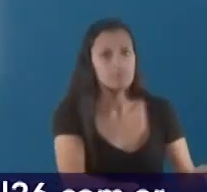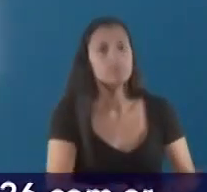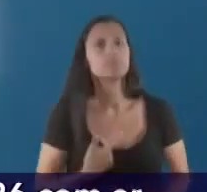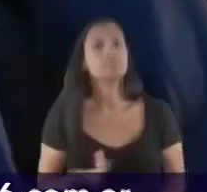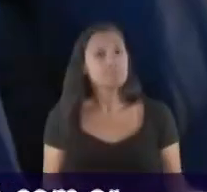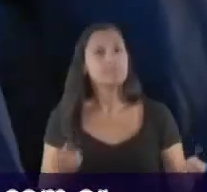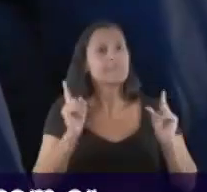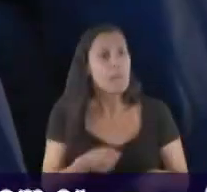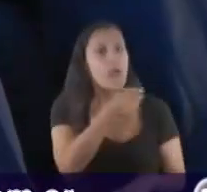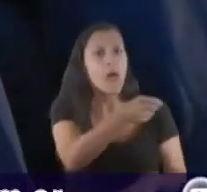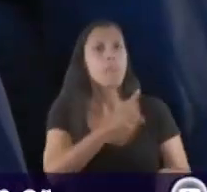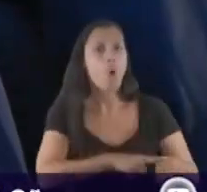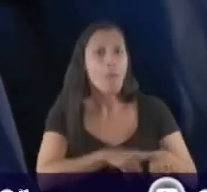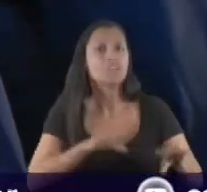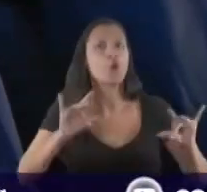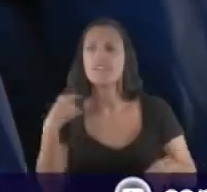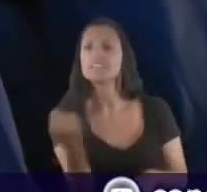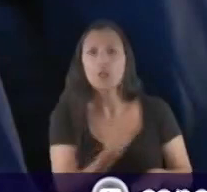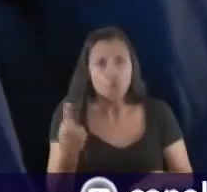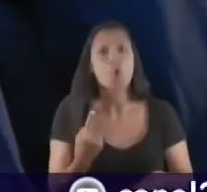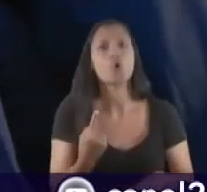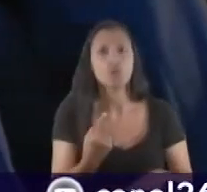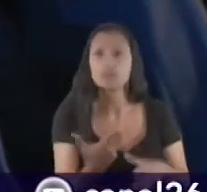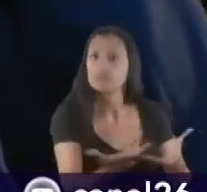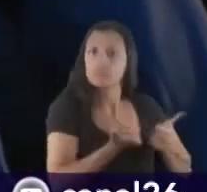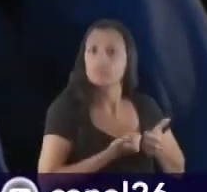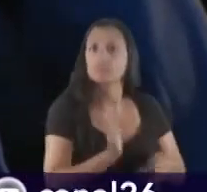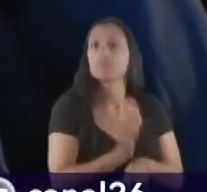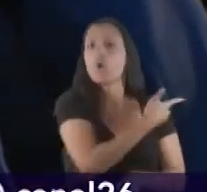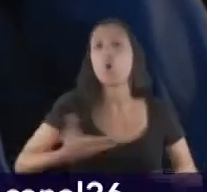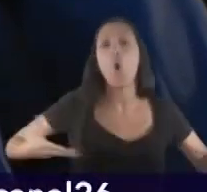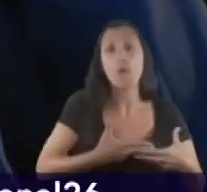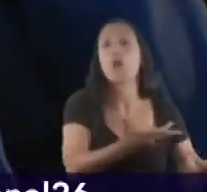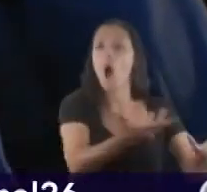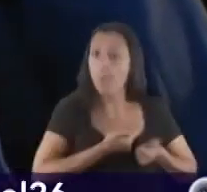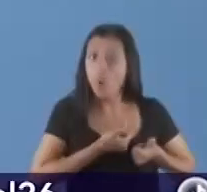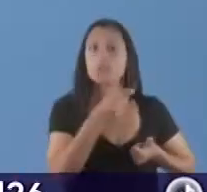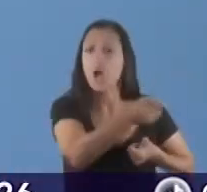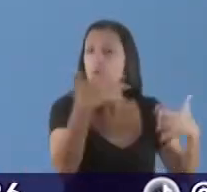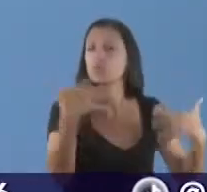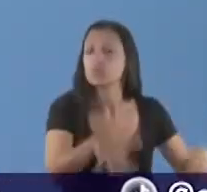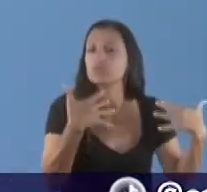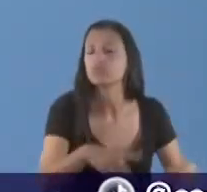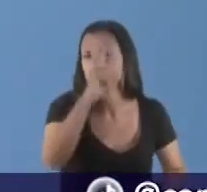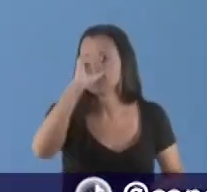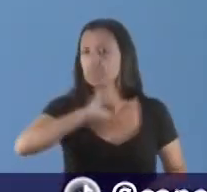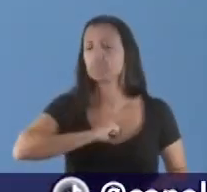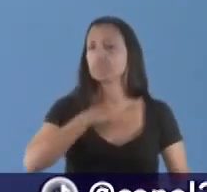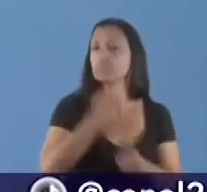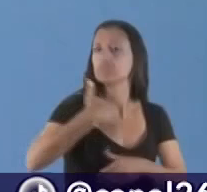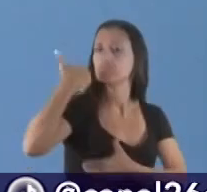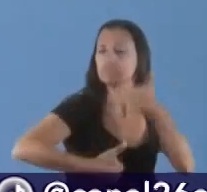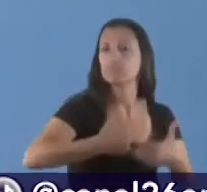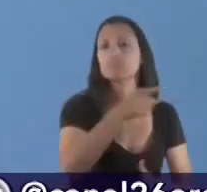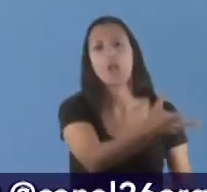vino en un momento muy difícil para nosotros, un momento complicado para nuestro gobierno. Le puso el pecho a las balas y nos